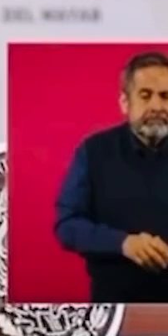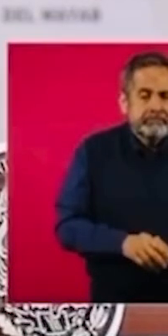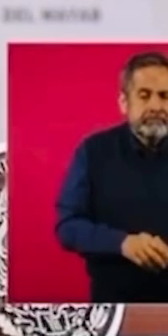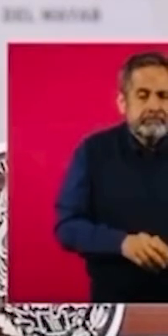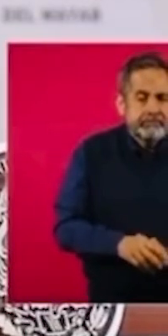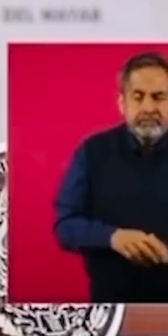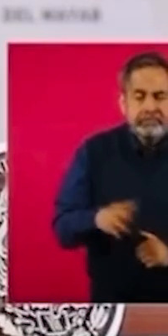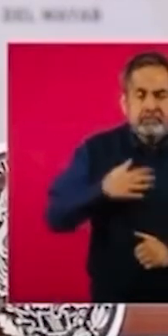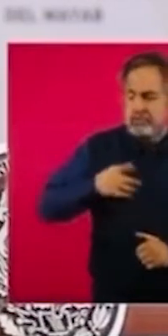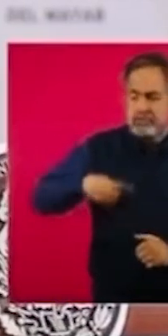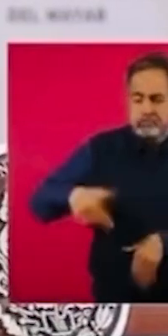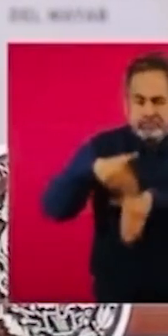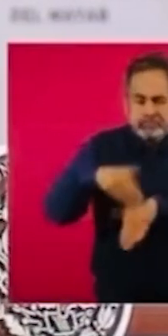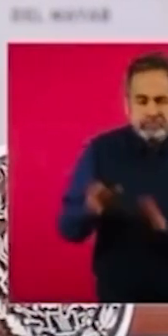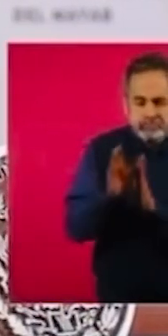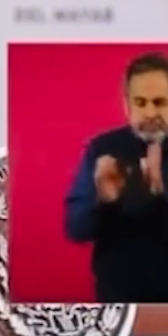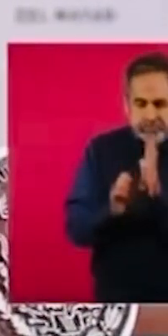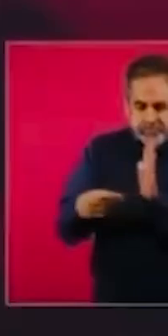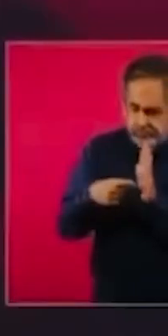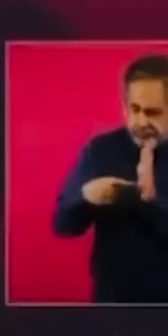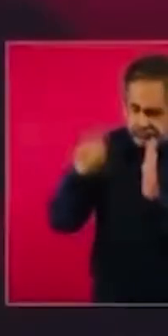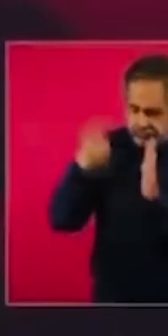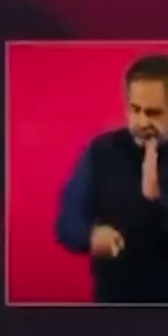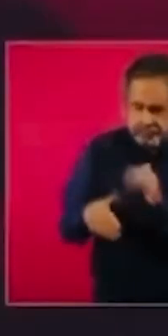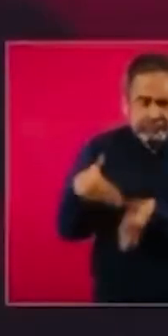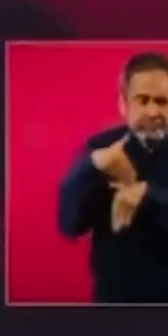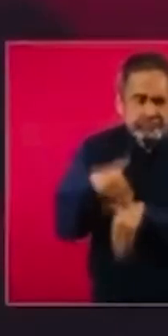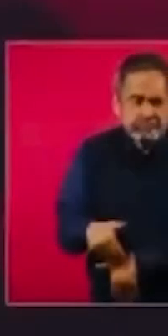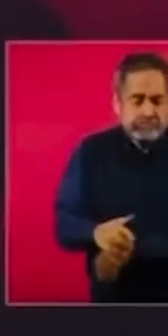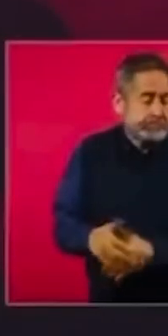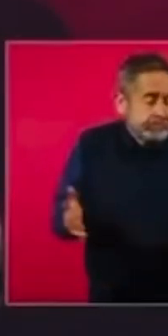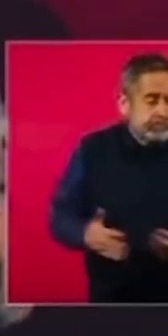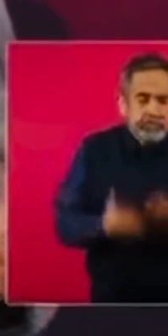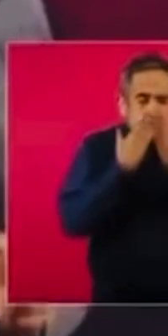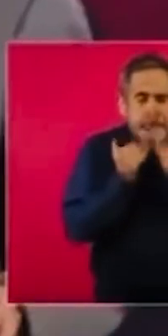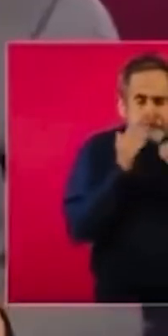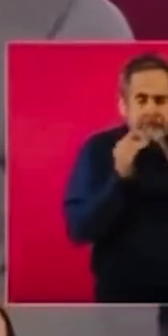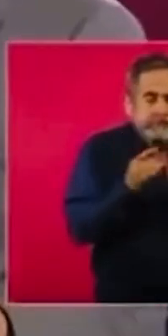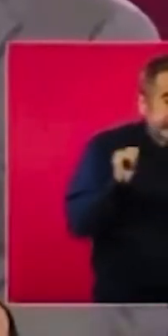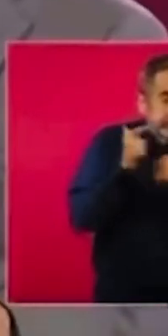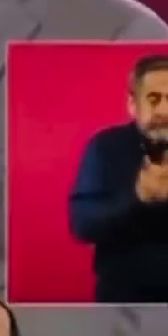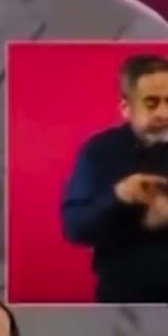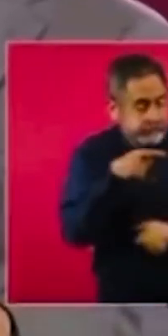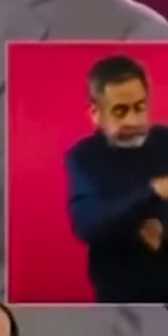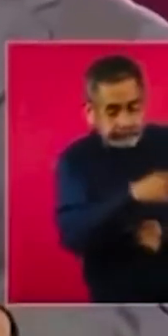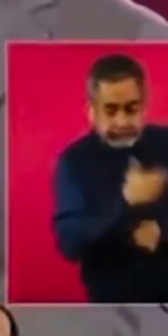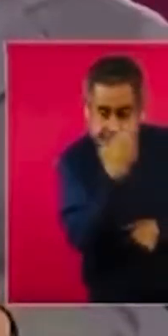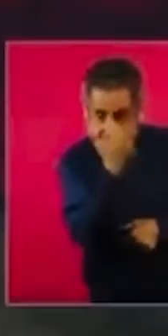de conformidad con la Constitución. O sea, no hay ningún fundamento